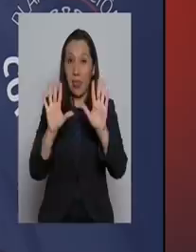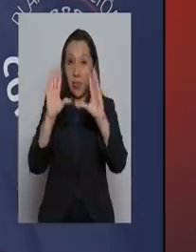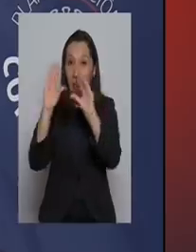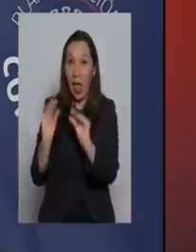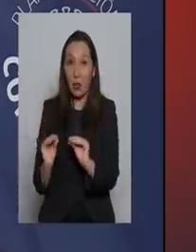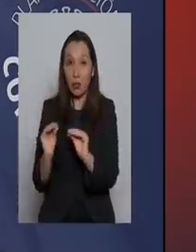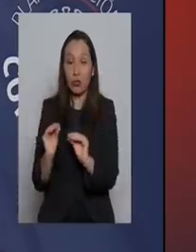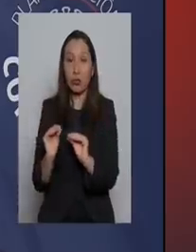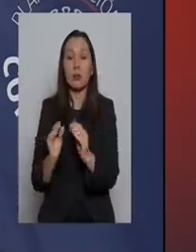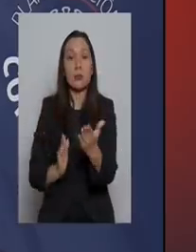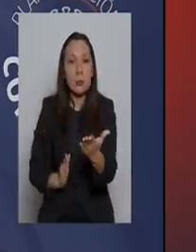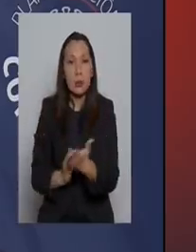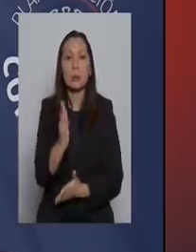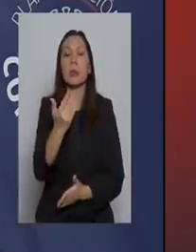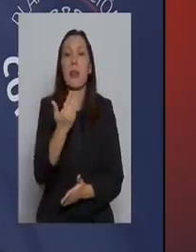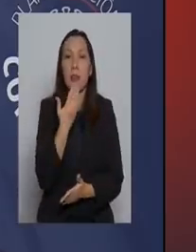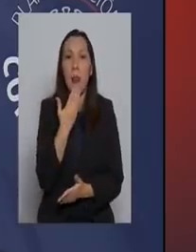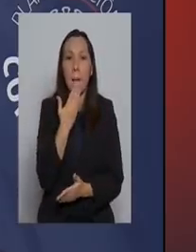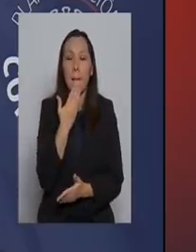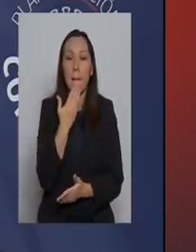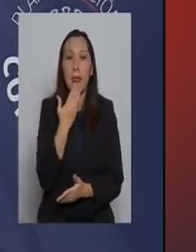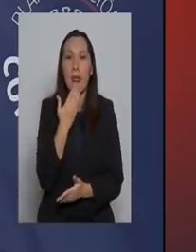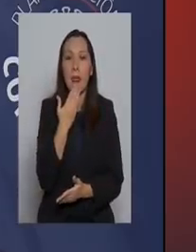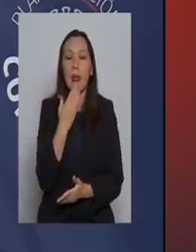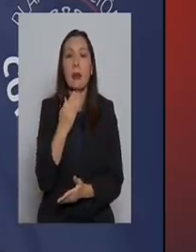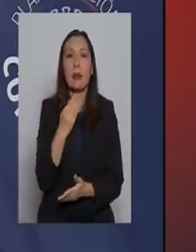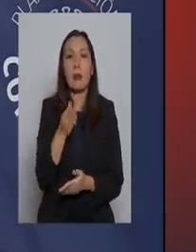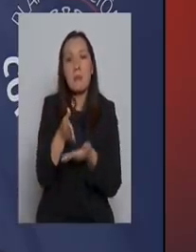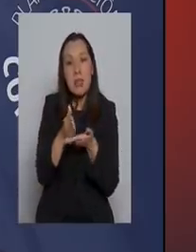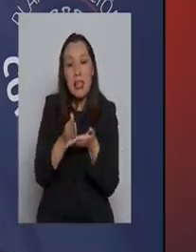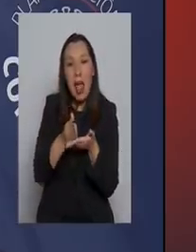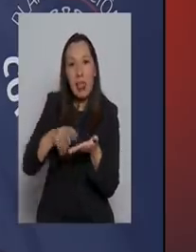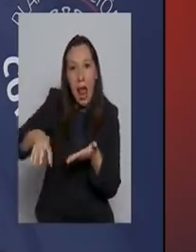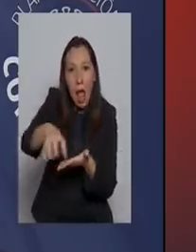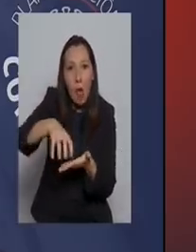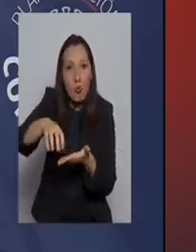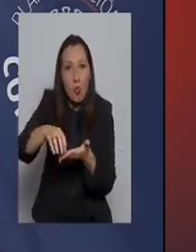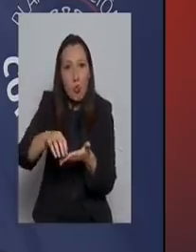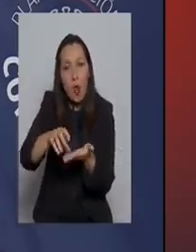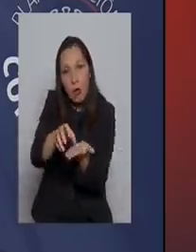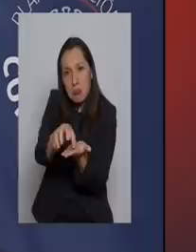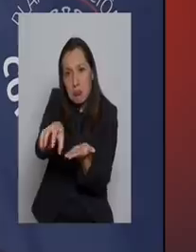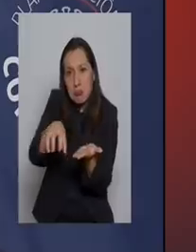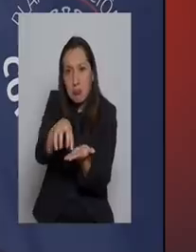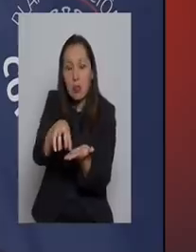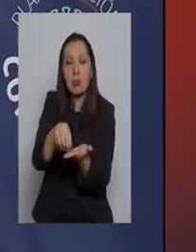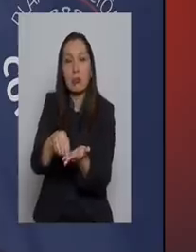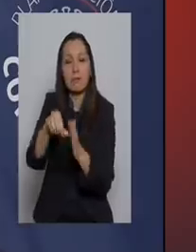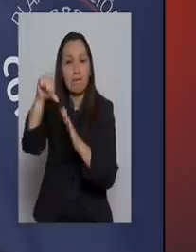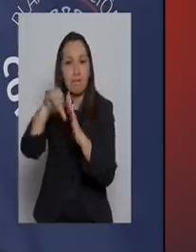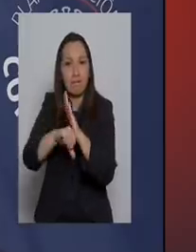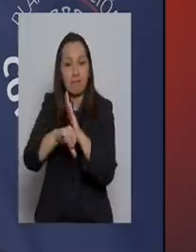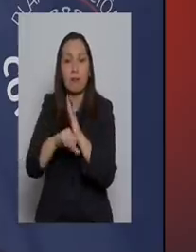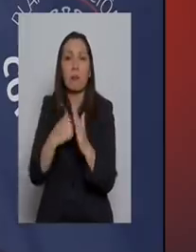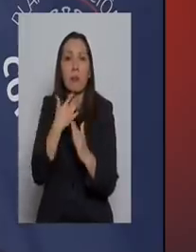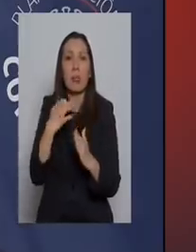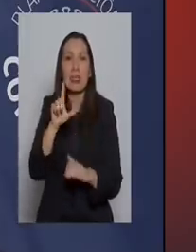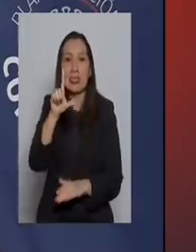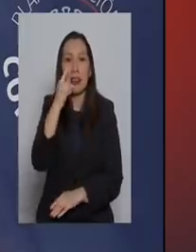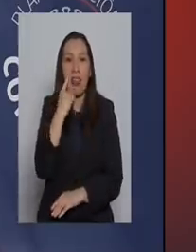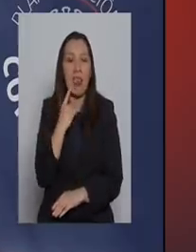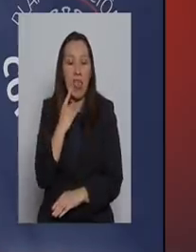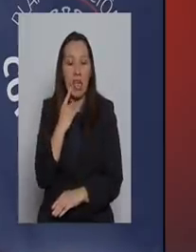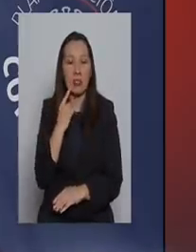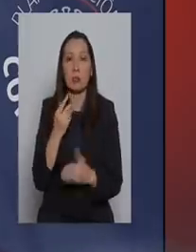horas se inicia también para una parte de la comuna de Puente Alto una cuarentena por